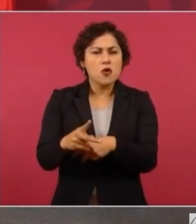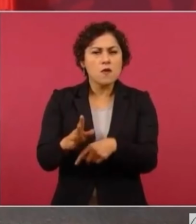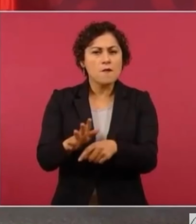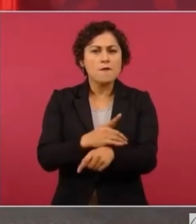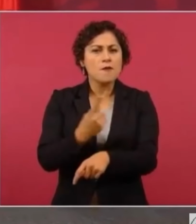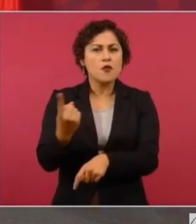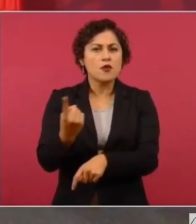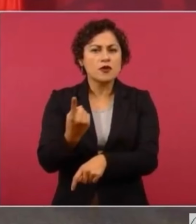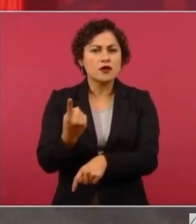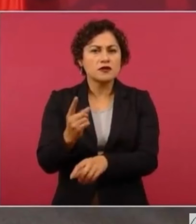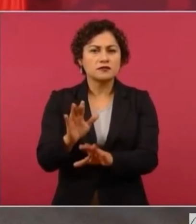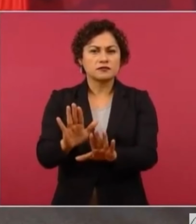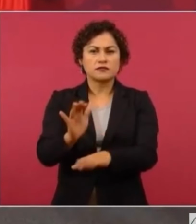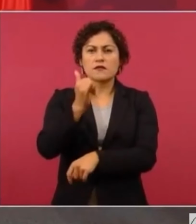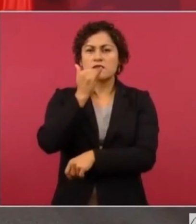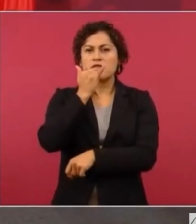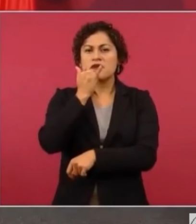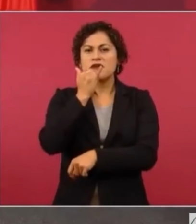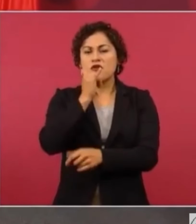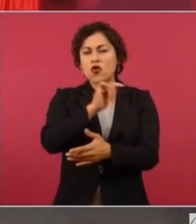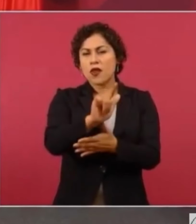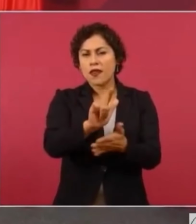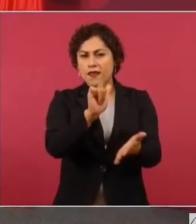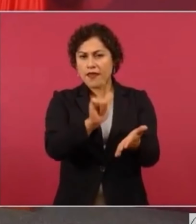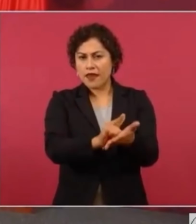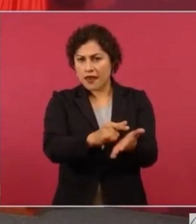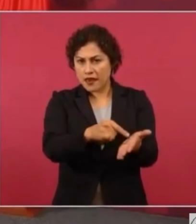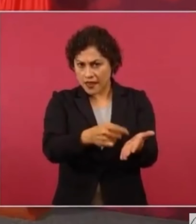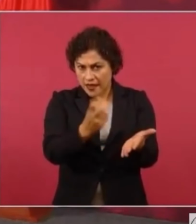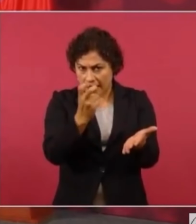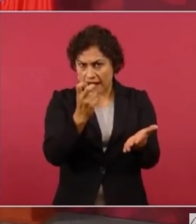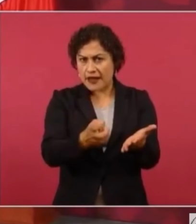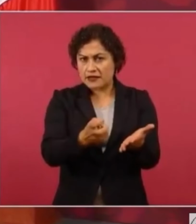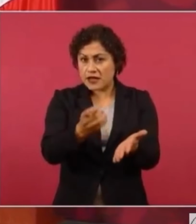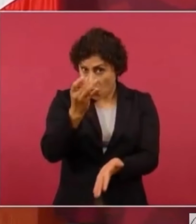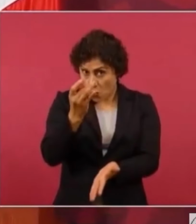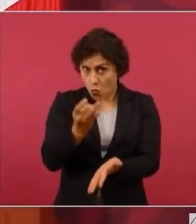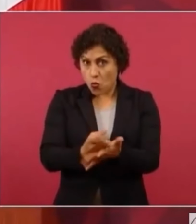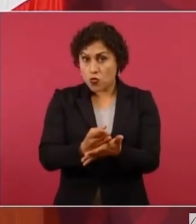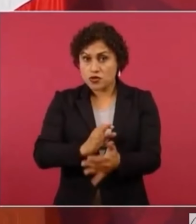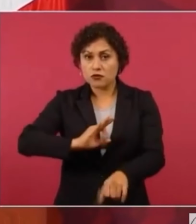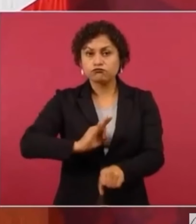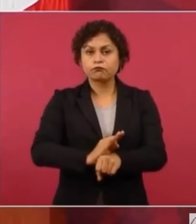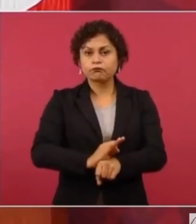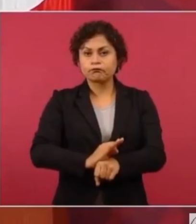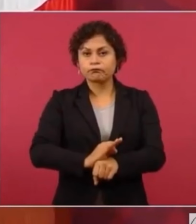Porque no depende de esa ley el que haya democracia en México.